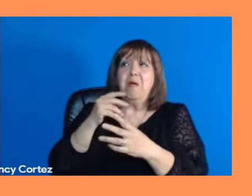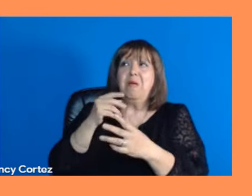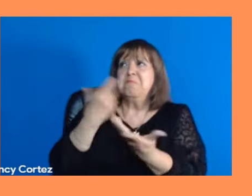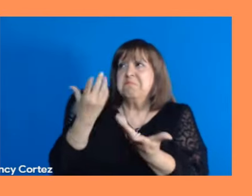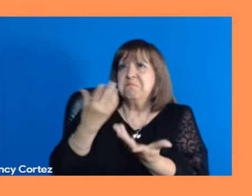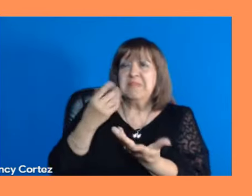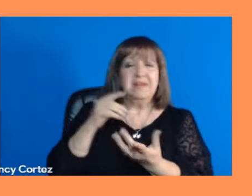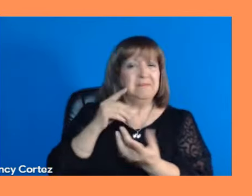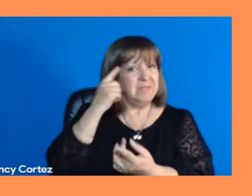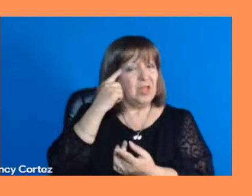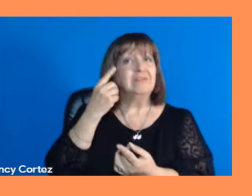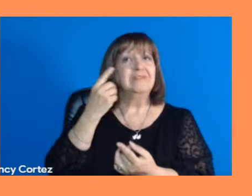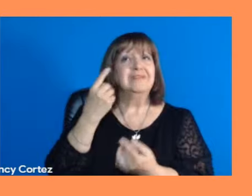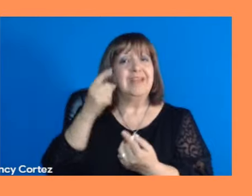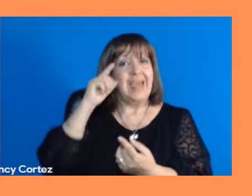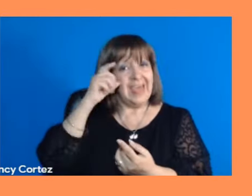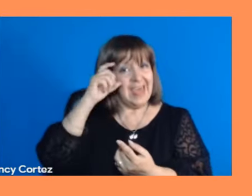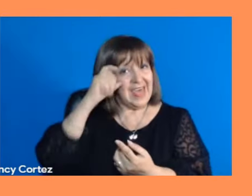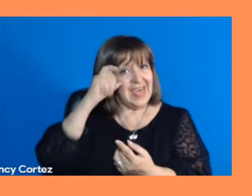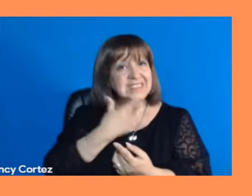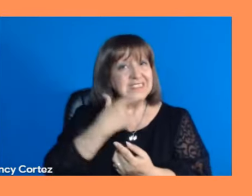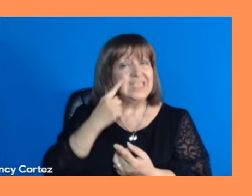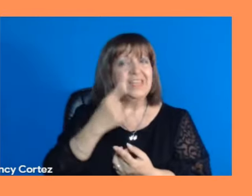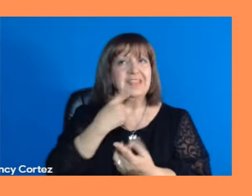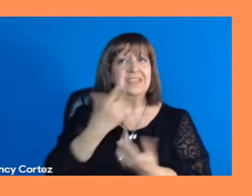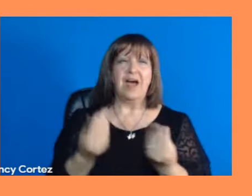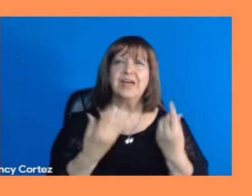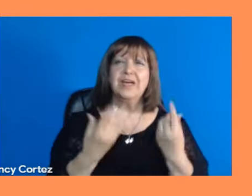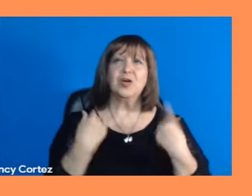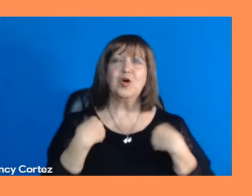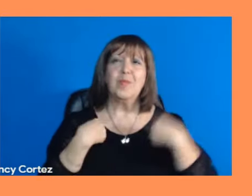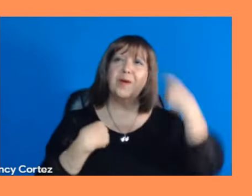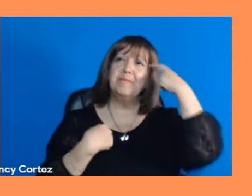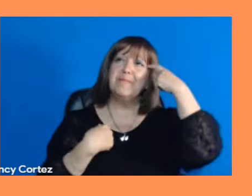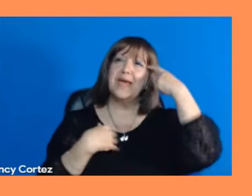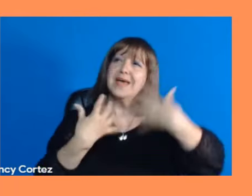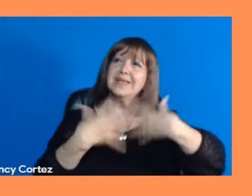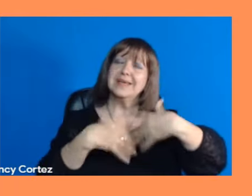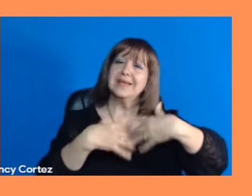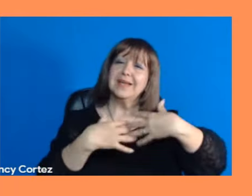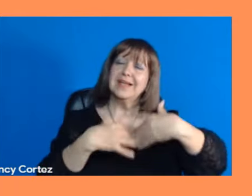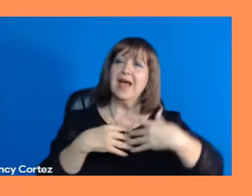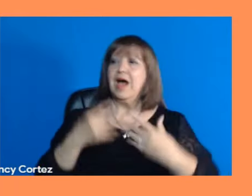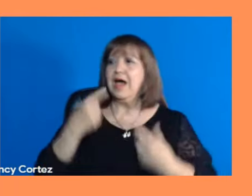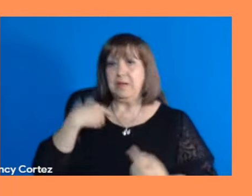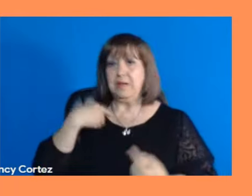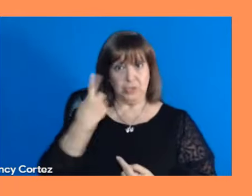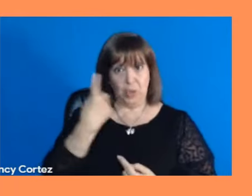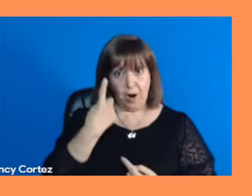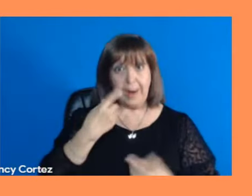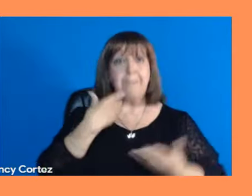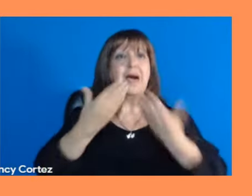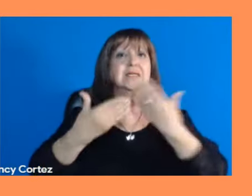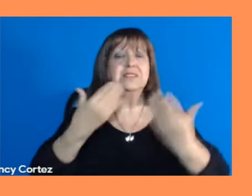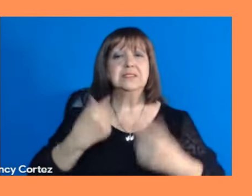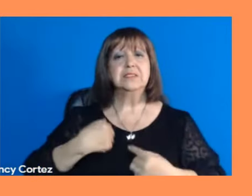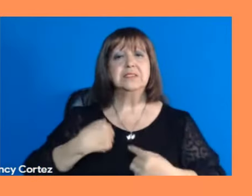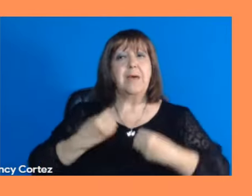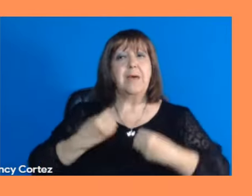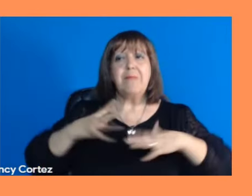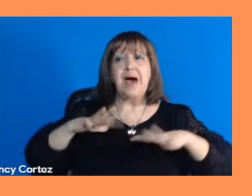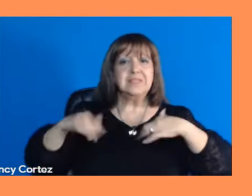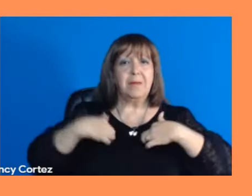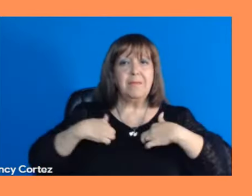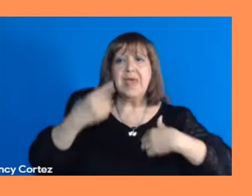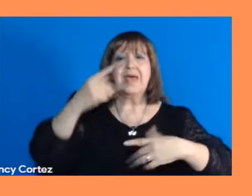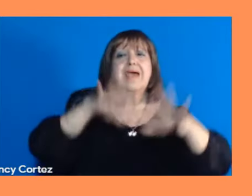crítica, individual y colectivamente acerca de lo que nos pasó y nos pasa. Nos invita a reafirmar y